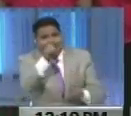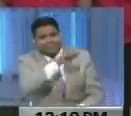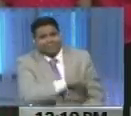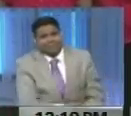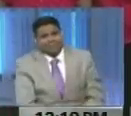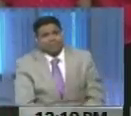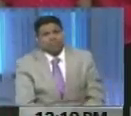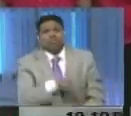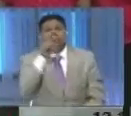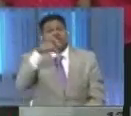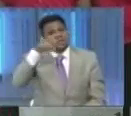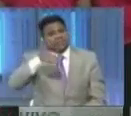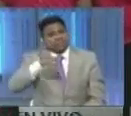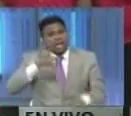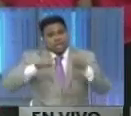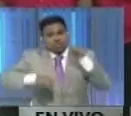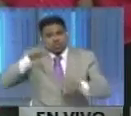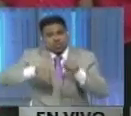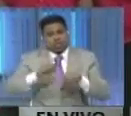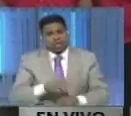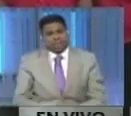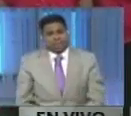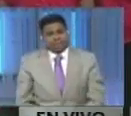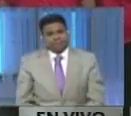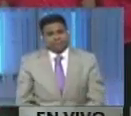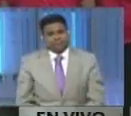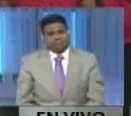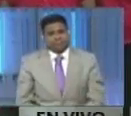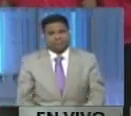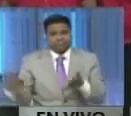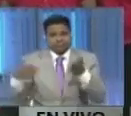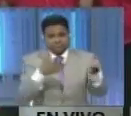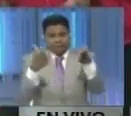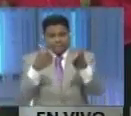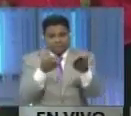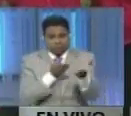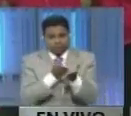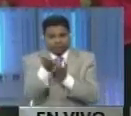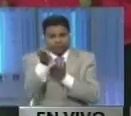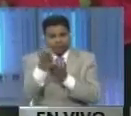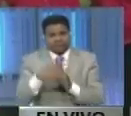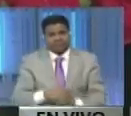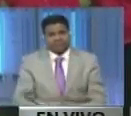si usted tiene alguna duda del camino a seguir,